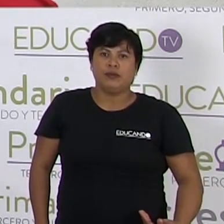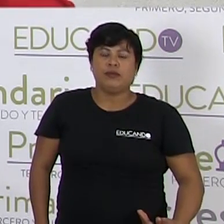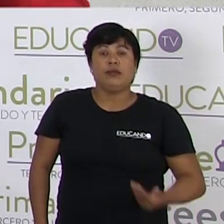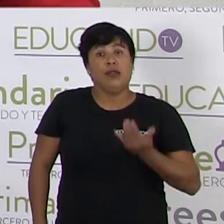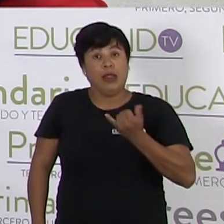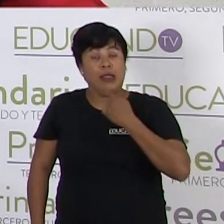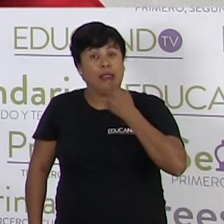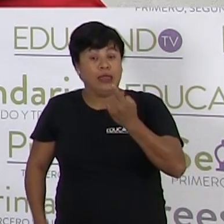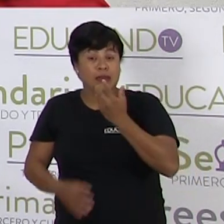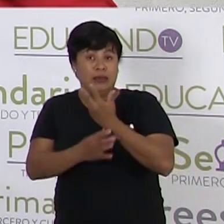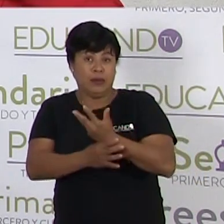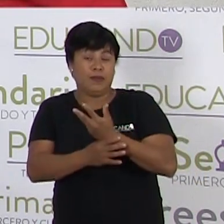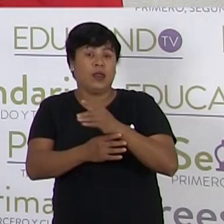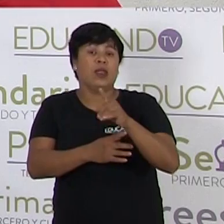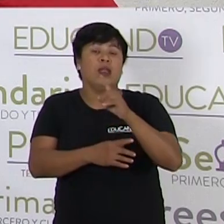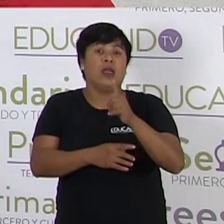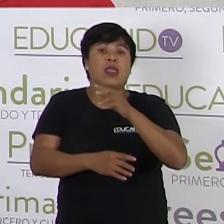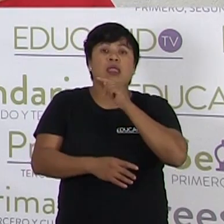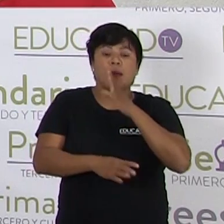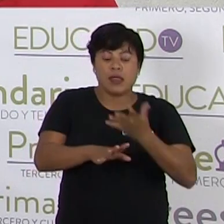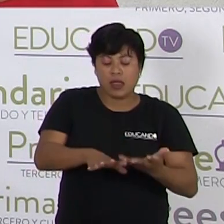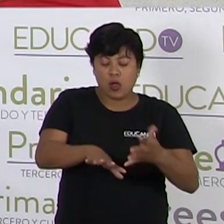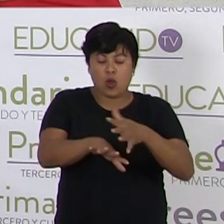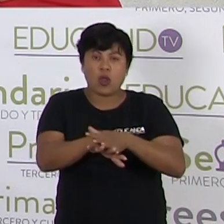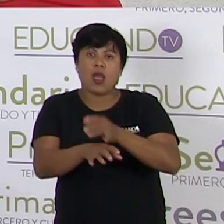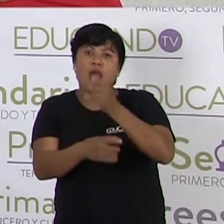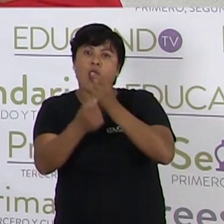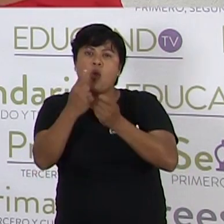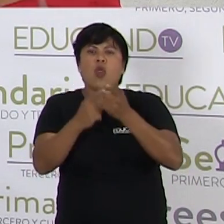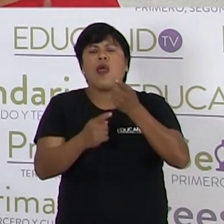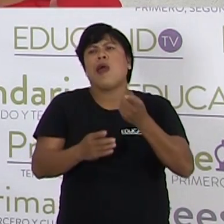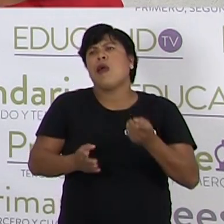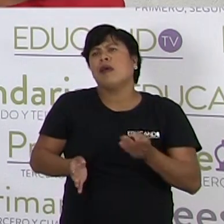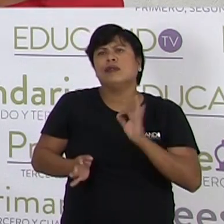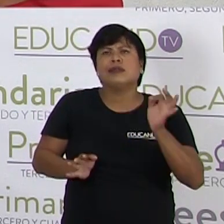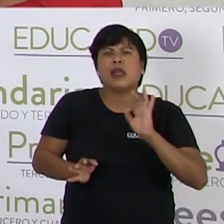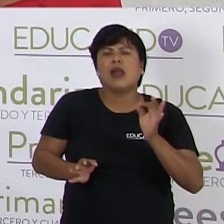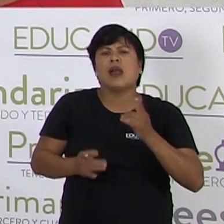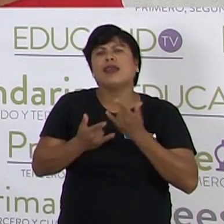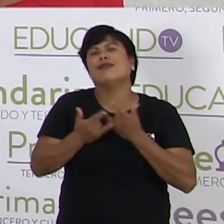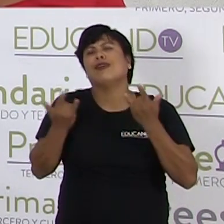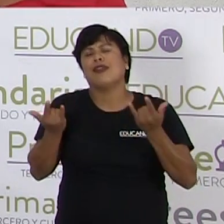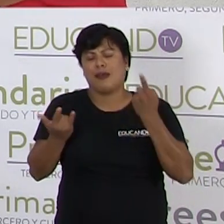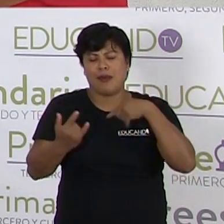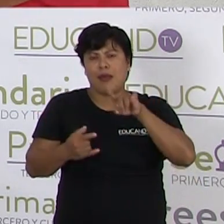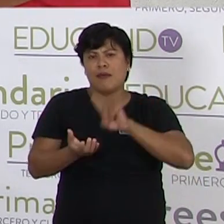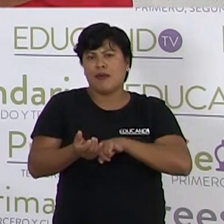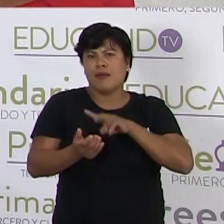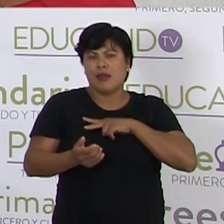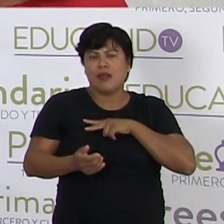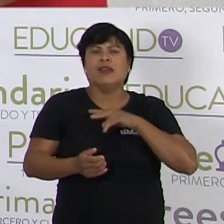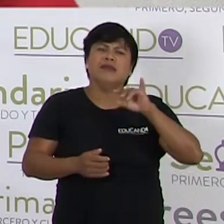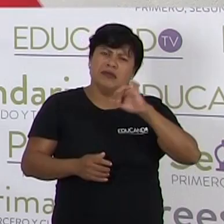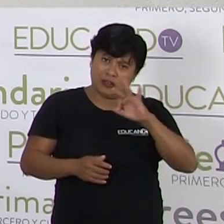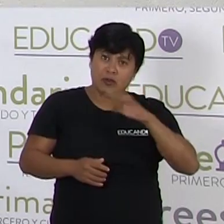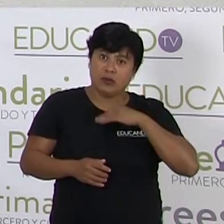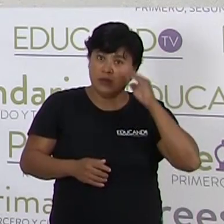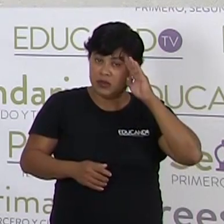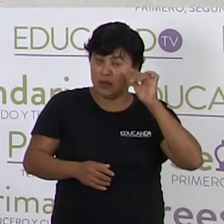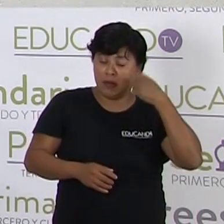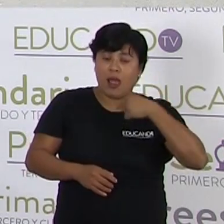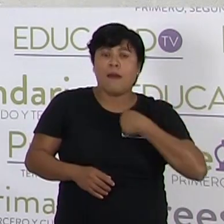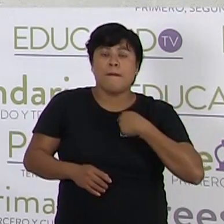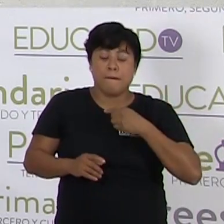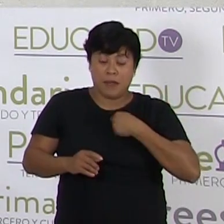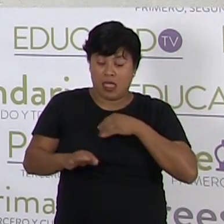Y dice finalmente, ¿incluiré alguna anécdota? Yo creo que sí, para que sea interesante mi trabajo.